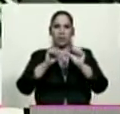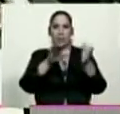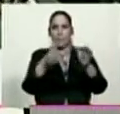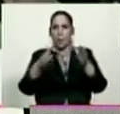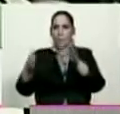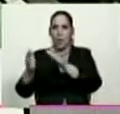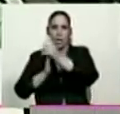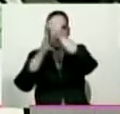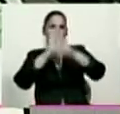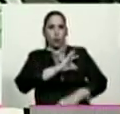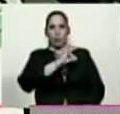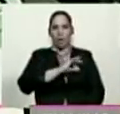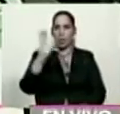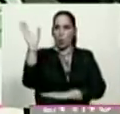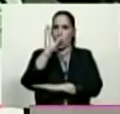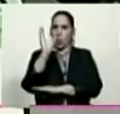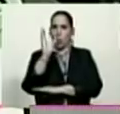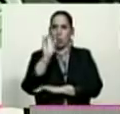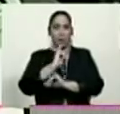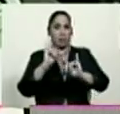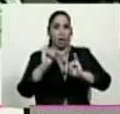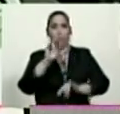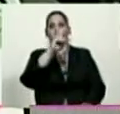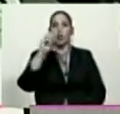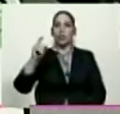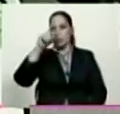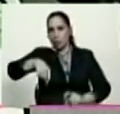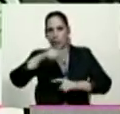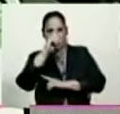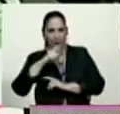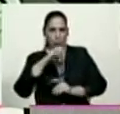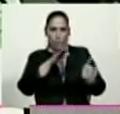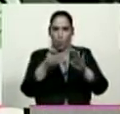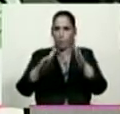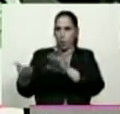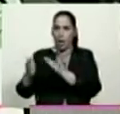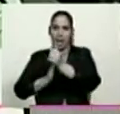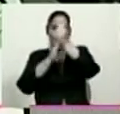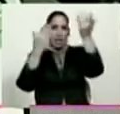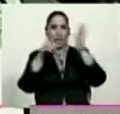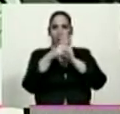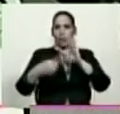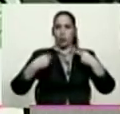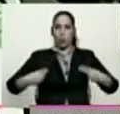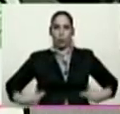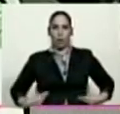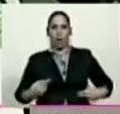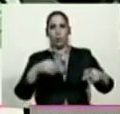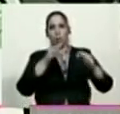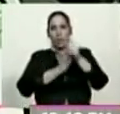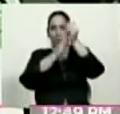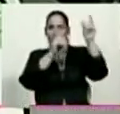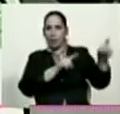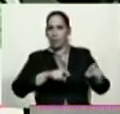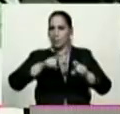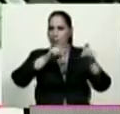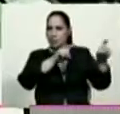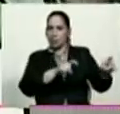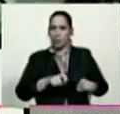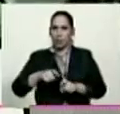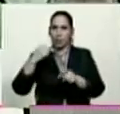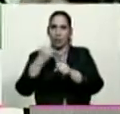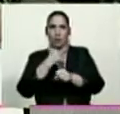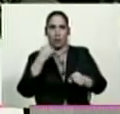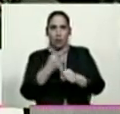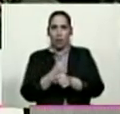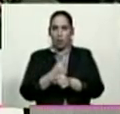líderes sociales en Colombia. Ya van 200 este año asesinados, líderes de derechos humanos, líderes campesinos, líderes obreros,